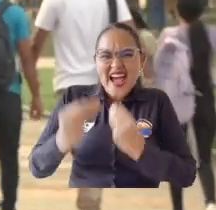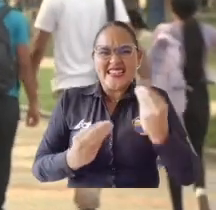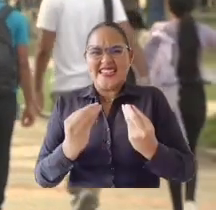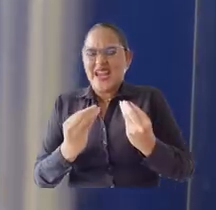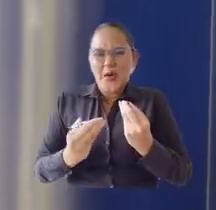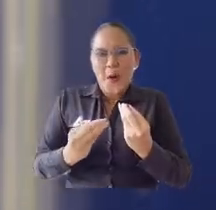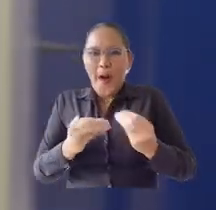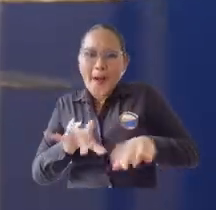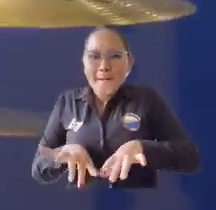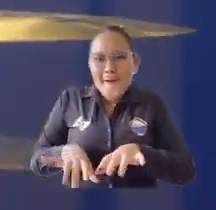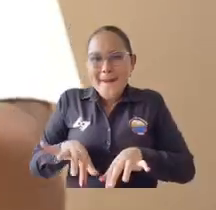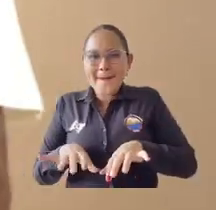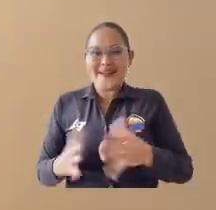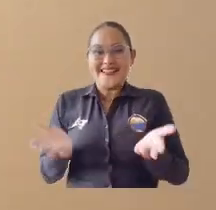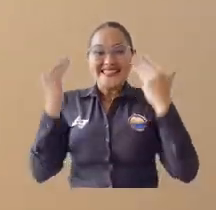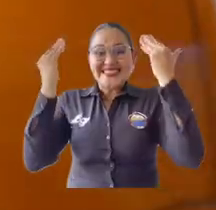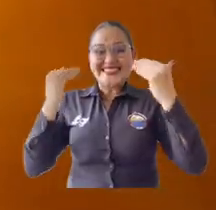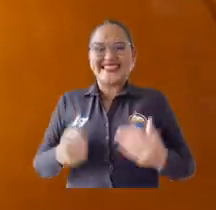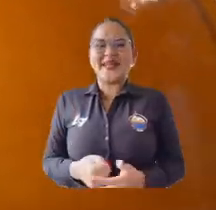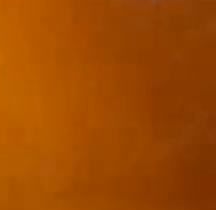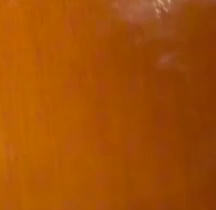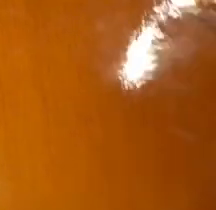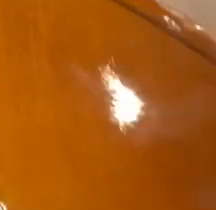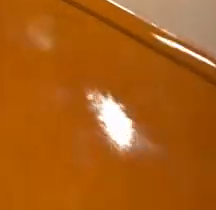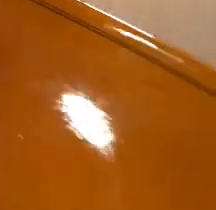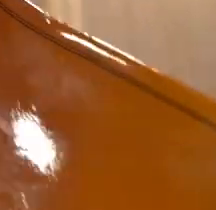producción que tiene todo el Magdalena.